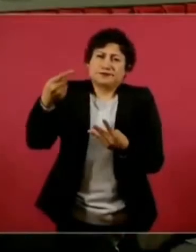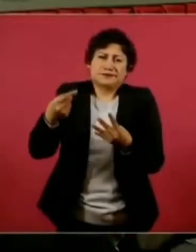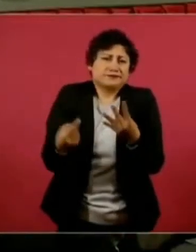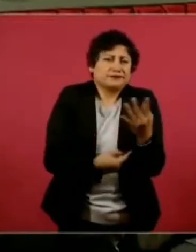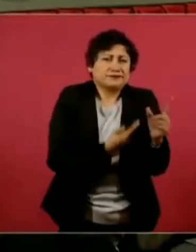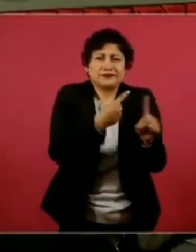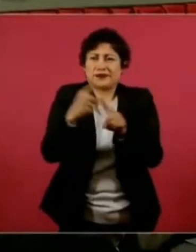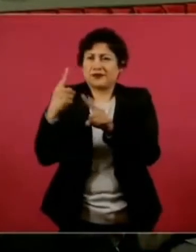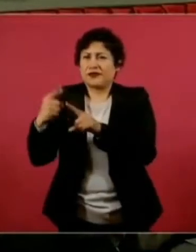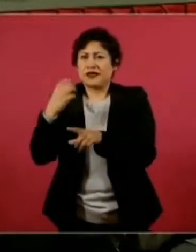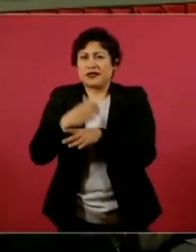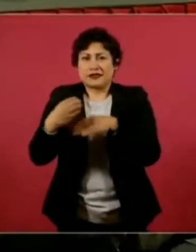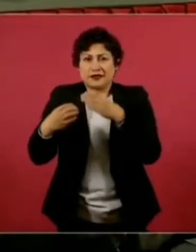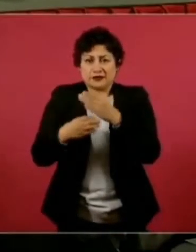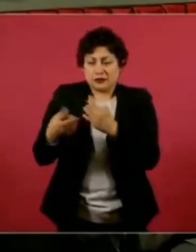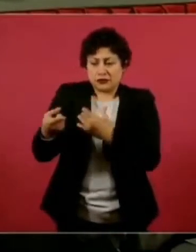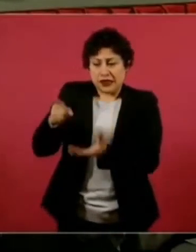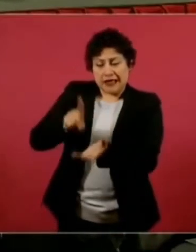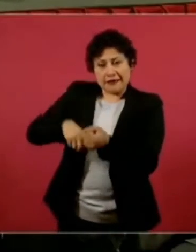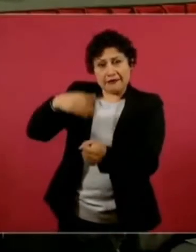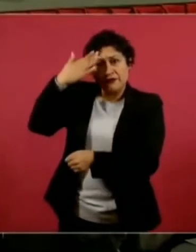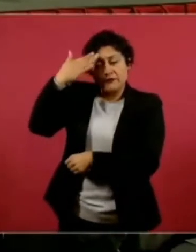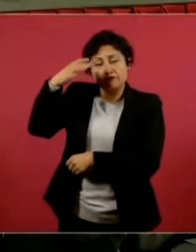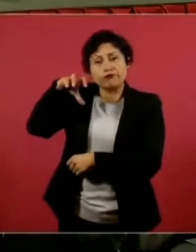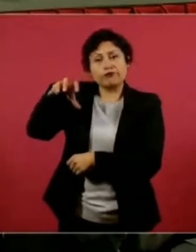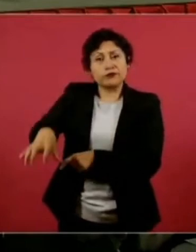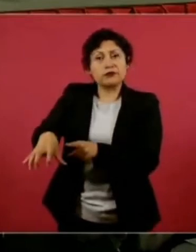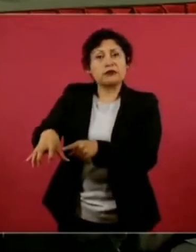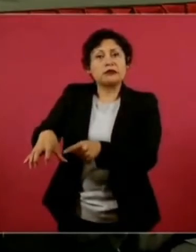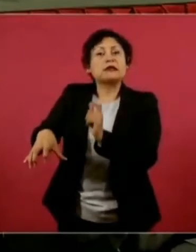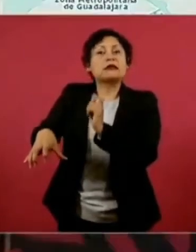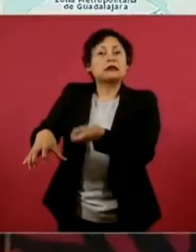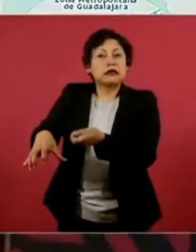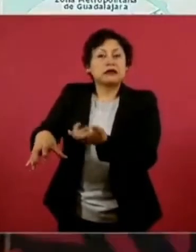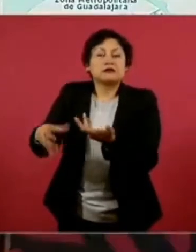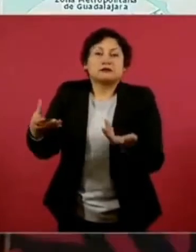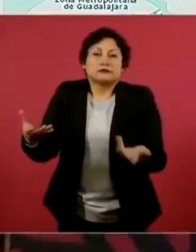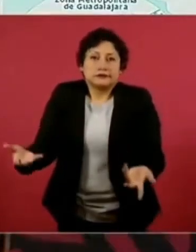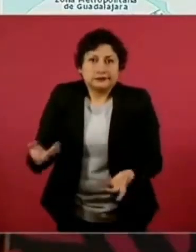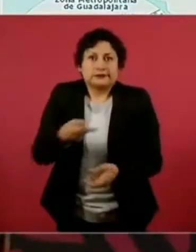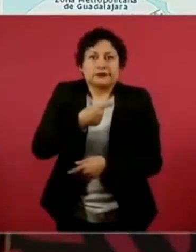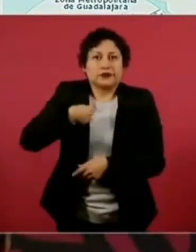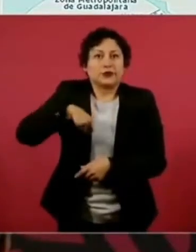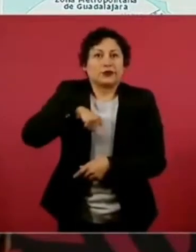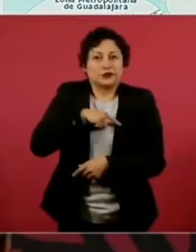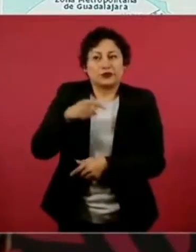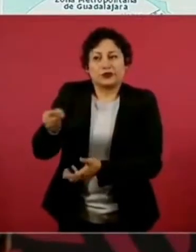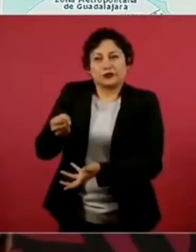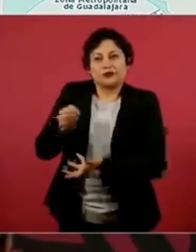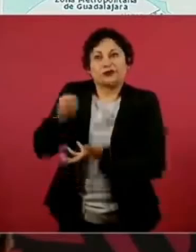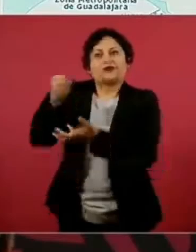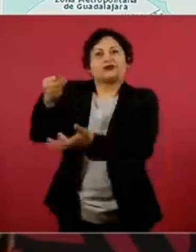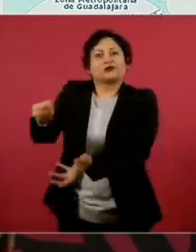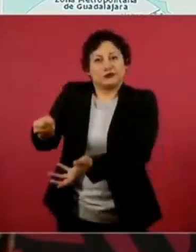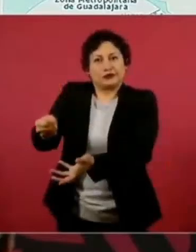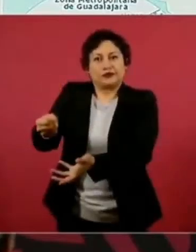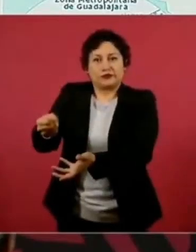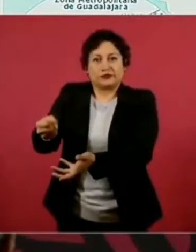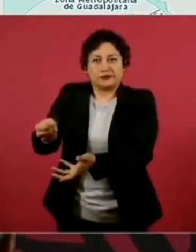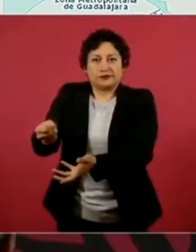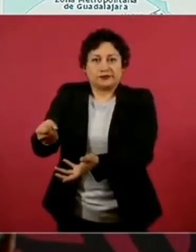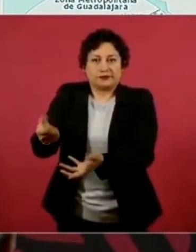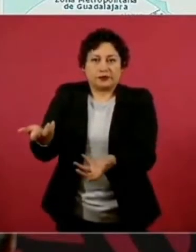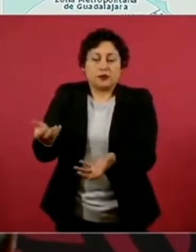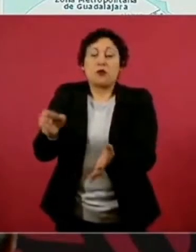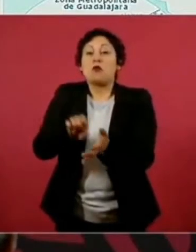centrales, pues provocaba que teníamos que invertir nosotros, algo que debía de haber hecho el